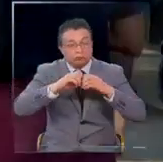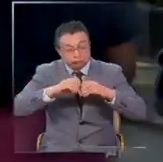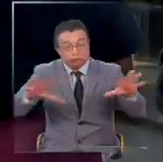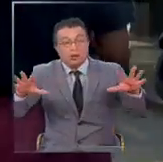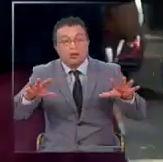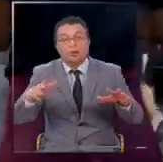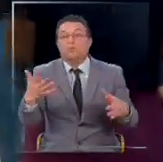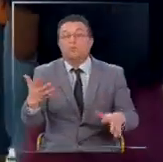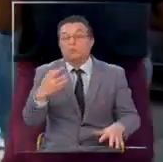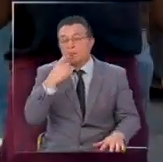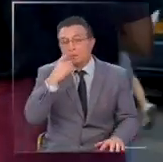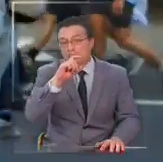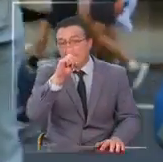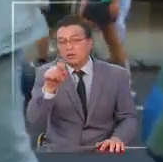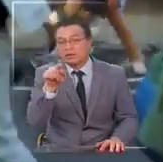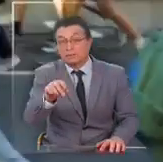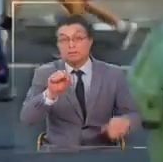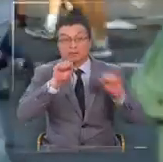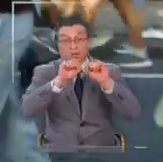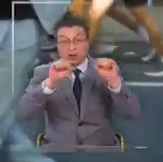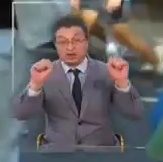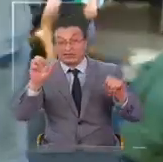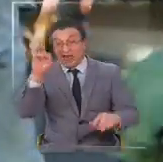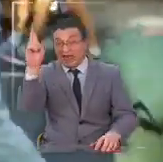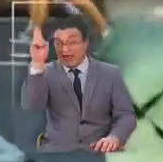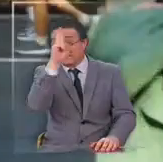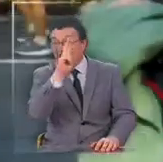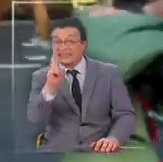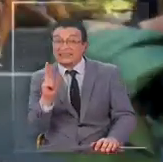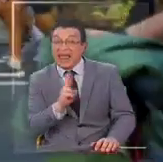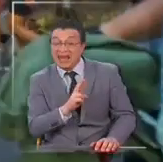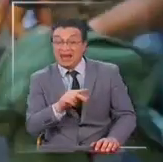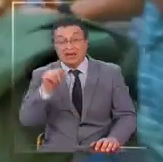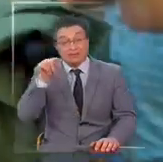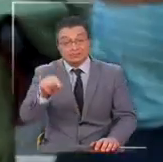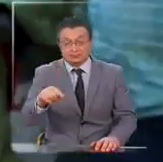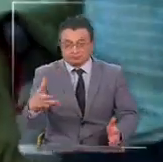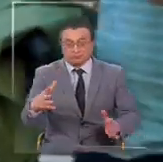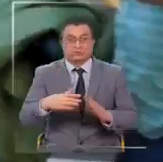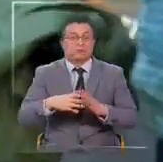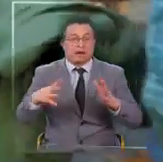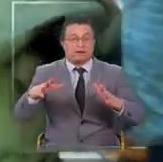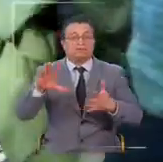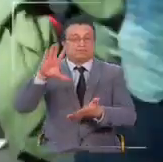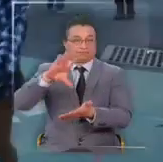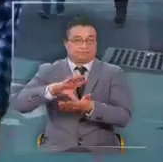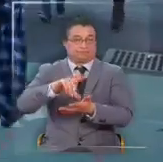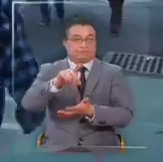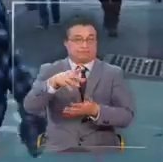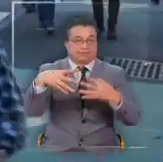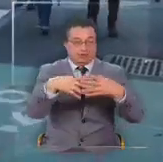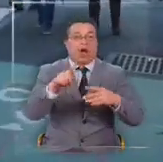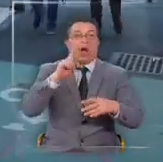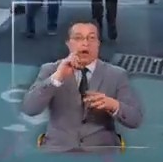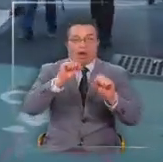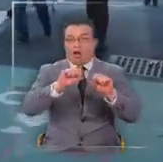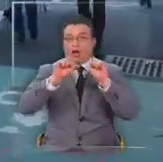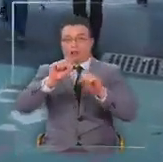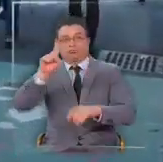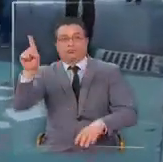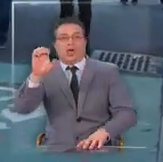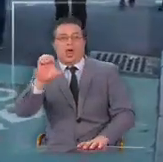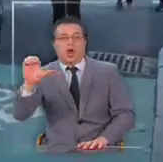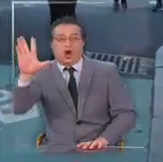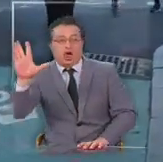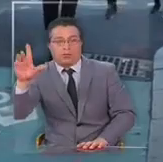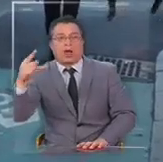qué, Alberto? Porque estas protestas raciales en Estados Unidos han traspasado con largueza la frontera de Estados Unidos. Hay manifestaciones en Europa,